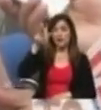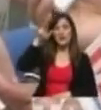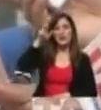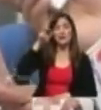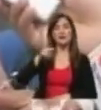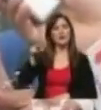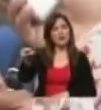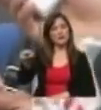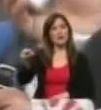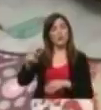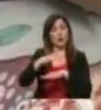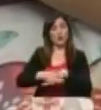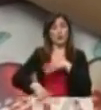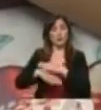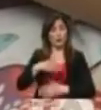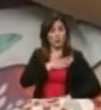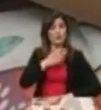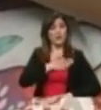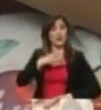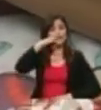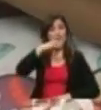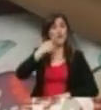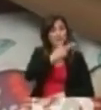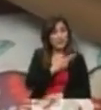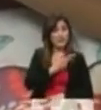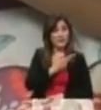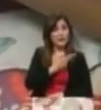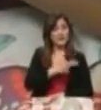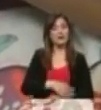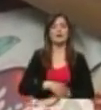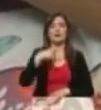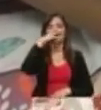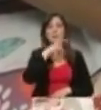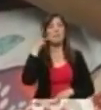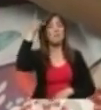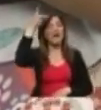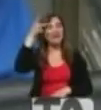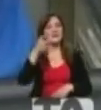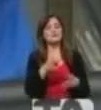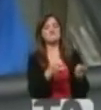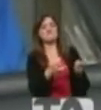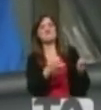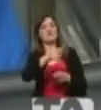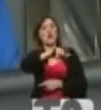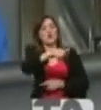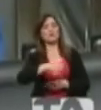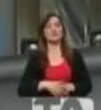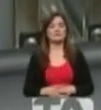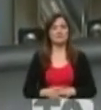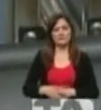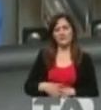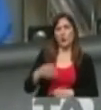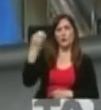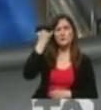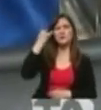¿Usted también cree que su defendido es inocente? ¿Usted también cree que los niños mienten? Los niños son manipulados generalmente por los padres. ¿Usted cree que los niños imaginaron